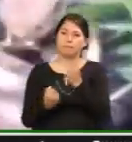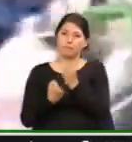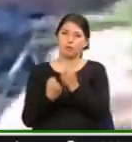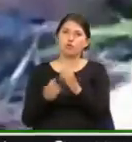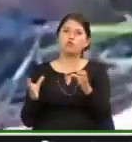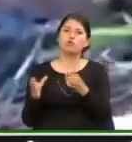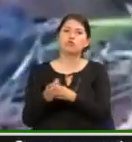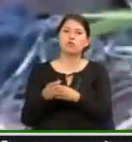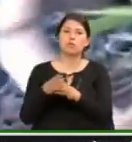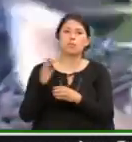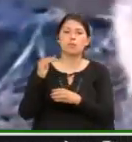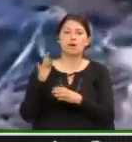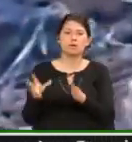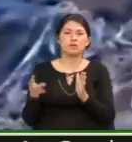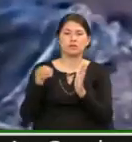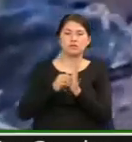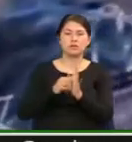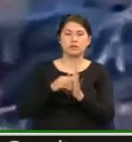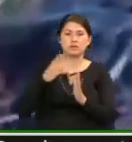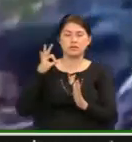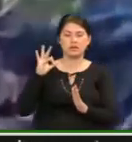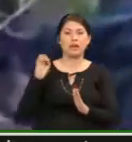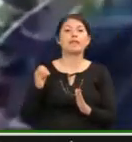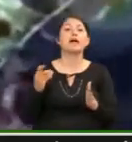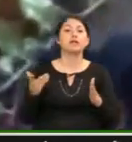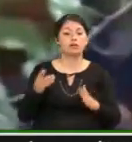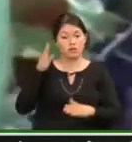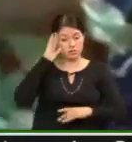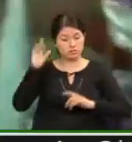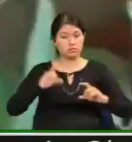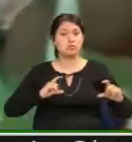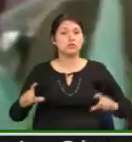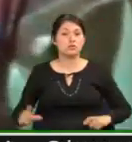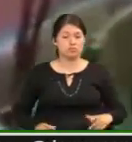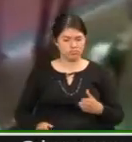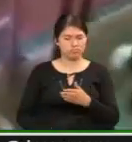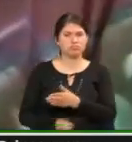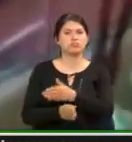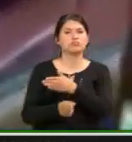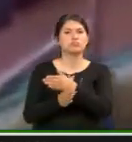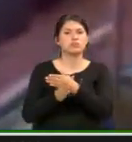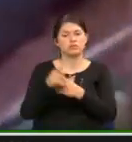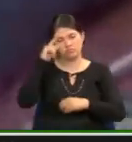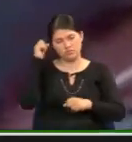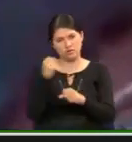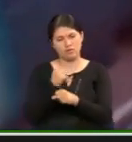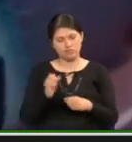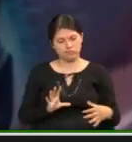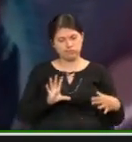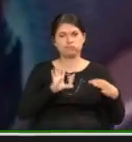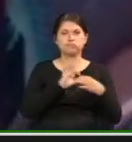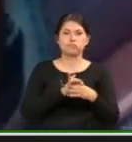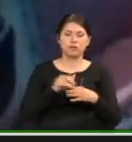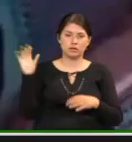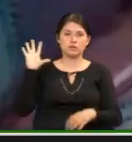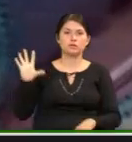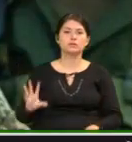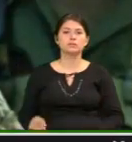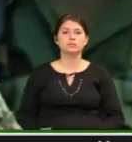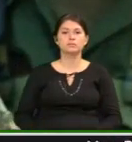del grupo más adscrito a la Brigada 30, señalando así el Ejército Nacional que continuarán en este trabajo mancomunado en la